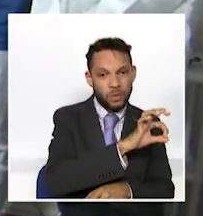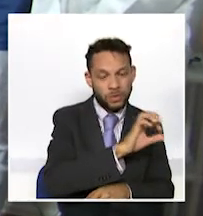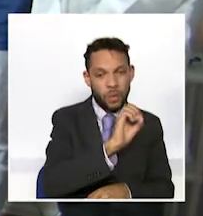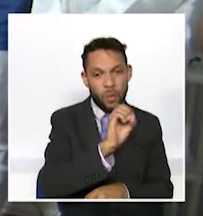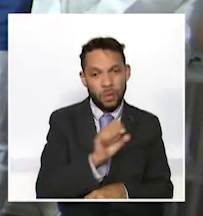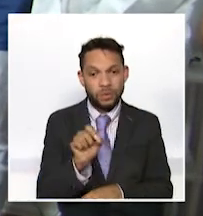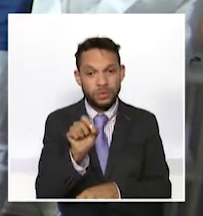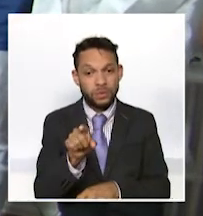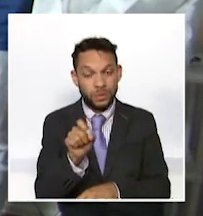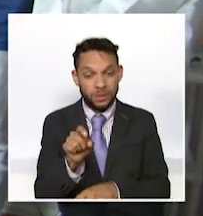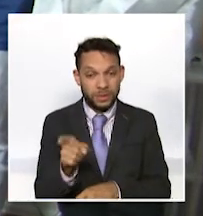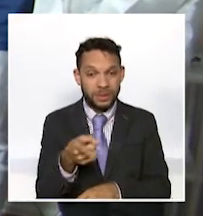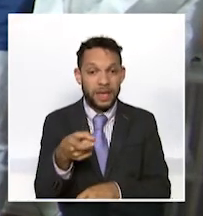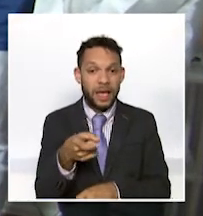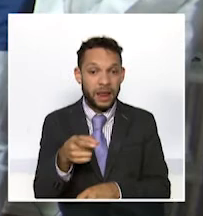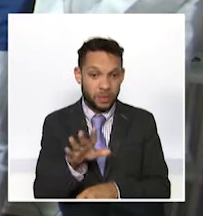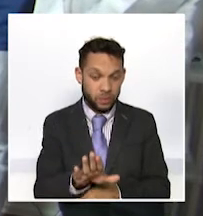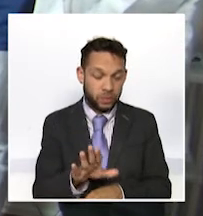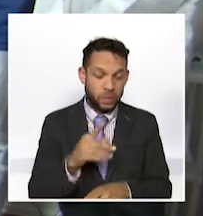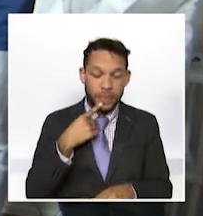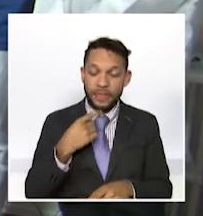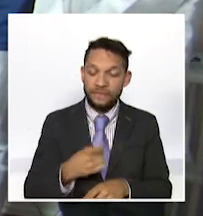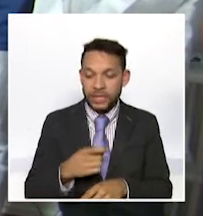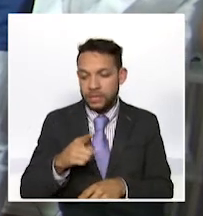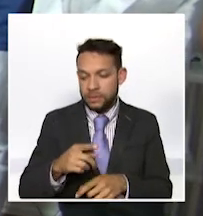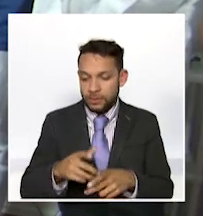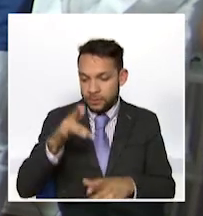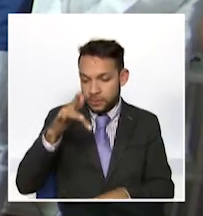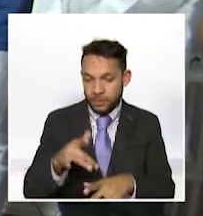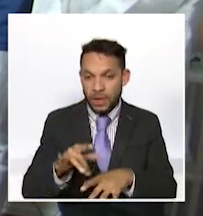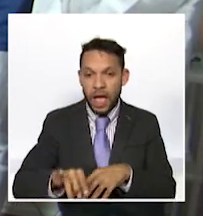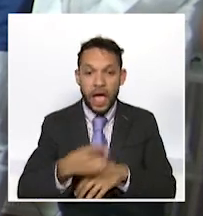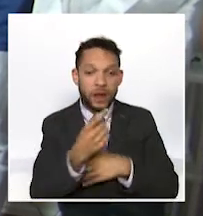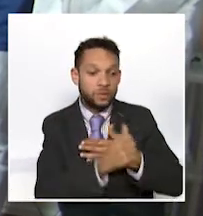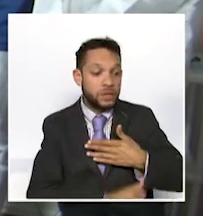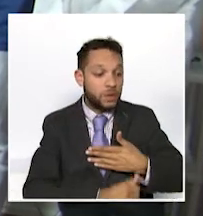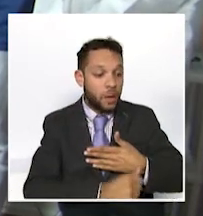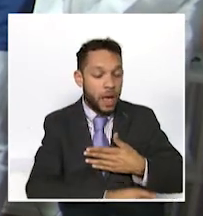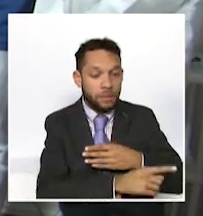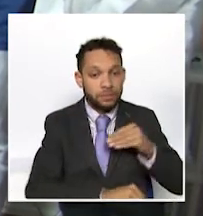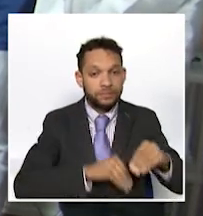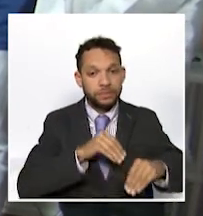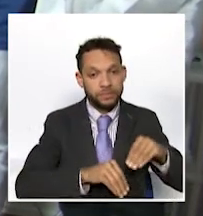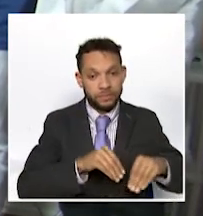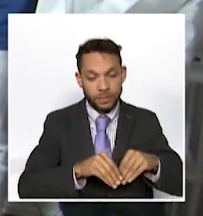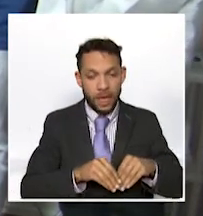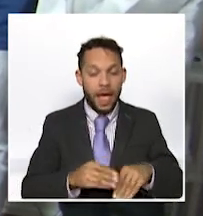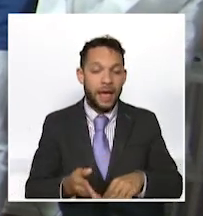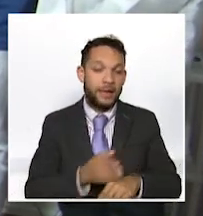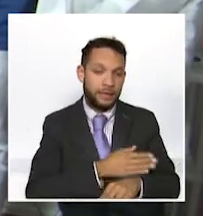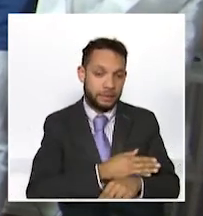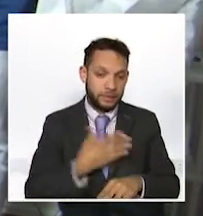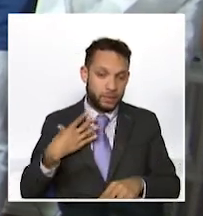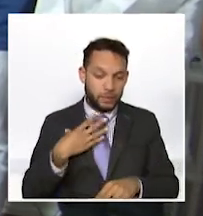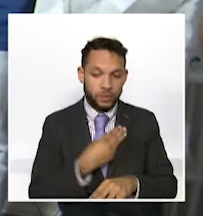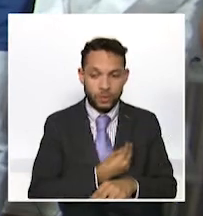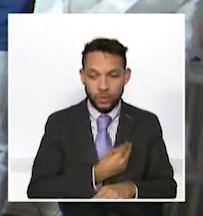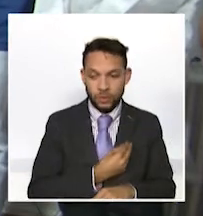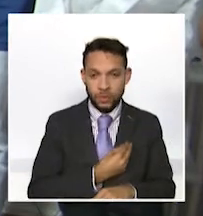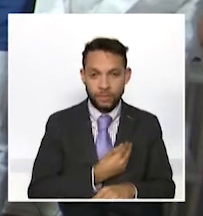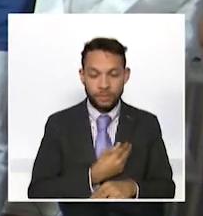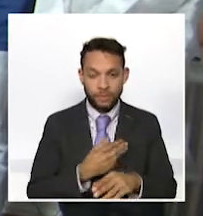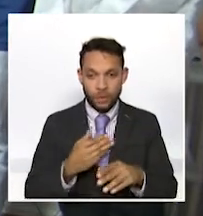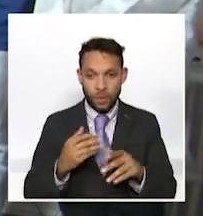45 grados, que hablamos de casos que son más quirúrgicos. ¿Cómo detectamos una escoliosis? Hacemos lo que se llama un test isométrico, donde podemos mirar la